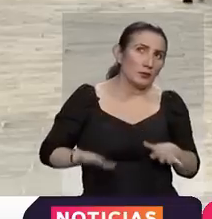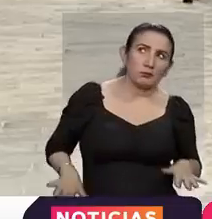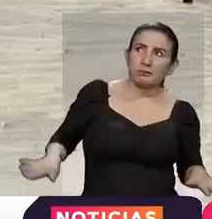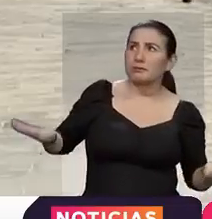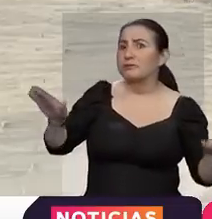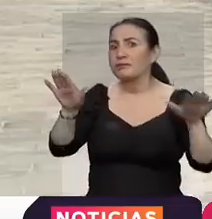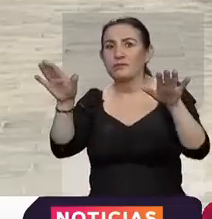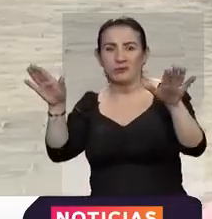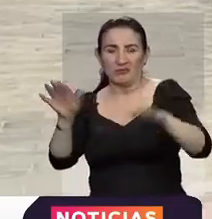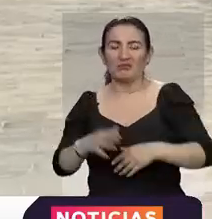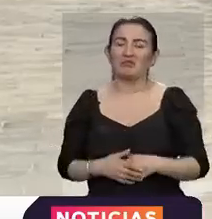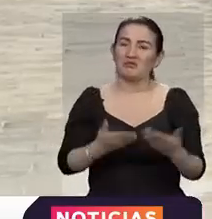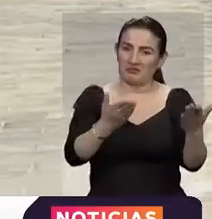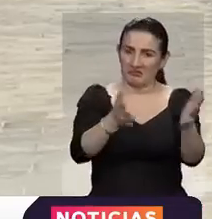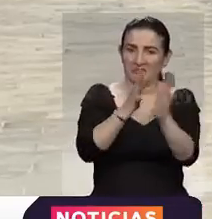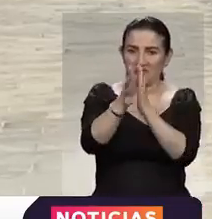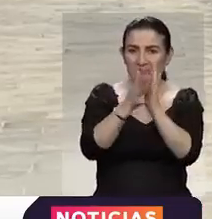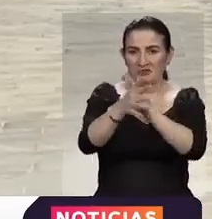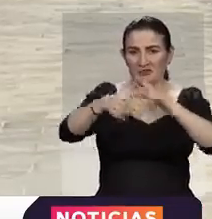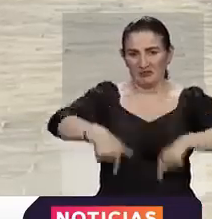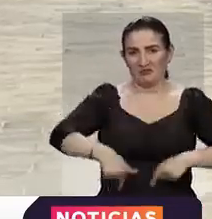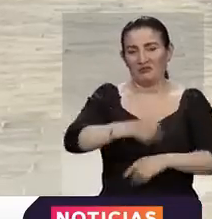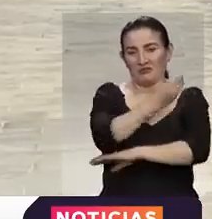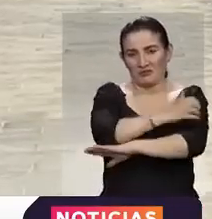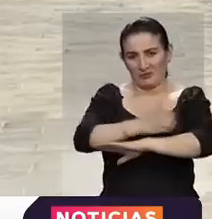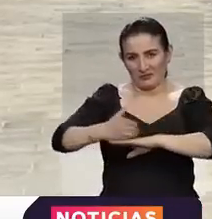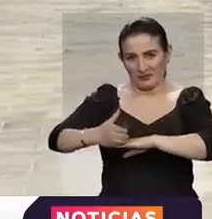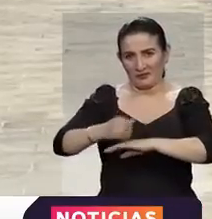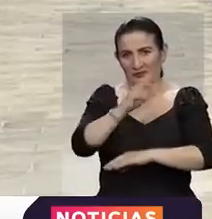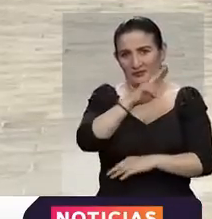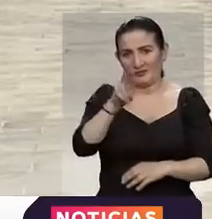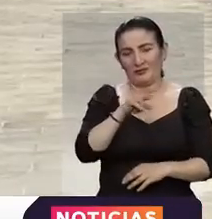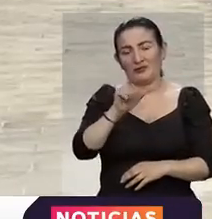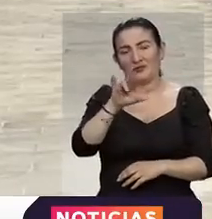presidencial. Es toda la información desde La Candelaria, Zaira Rubio, Noticias Capital.